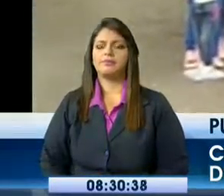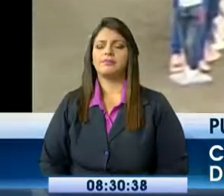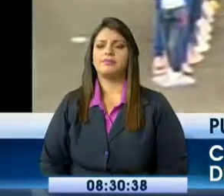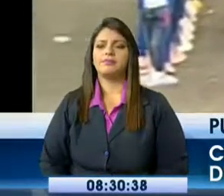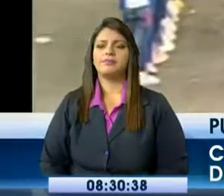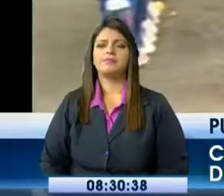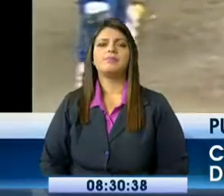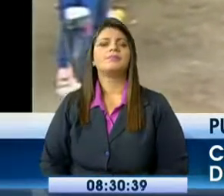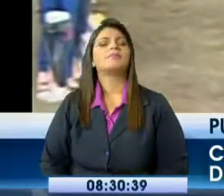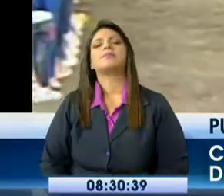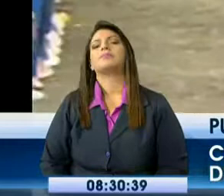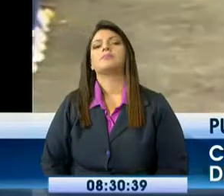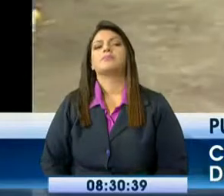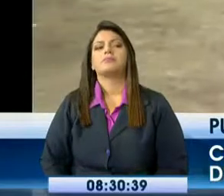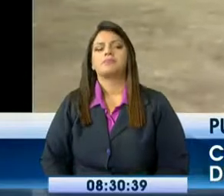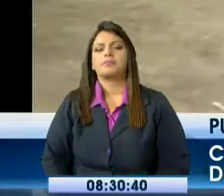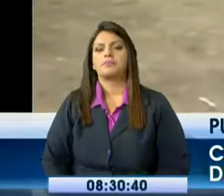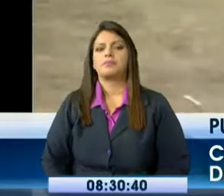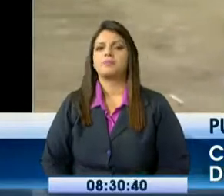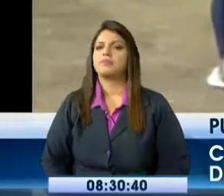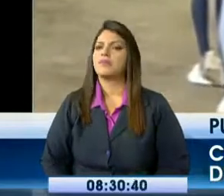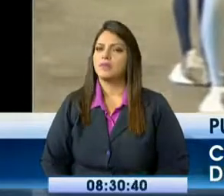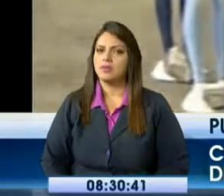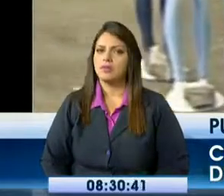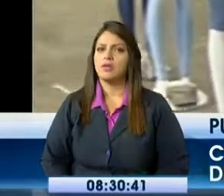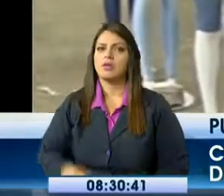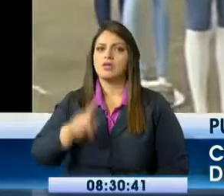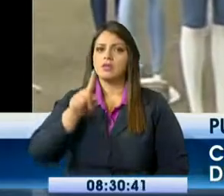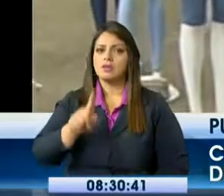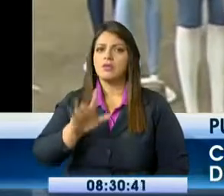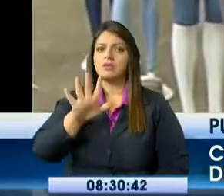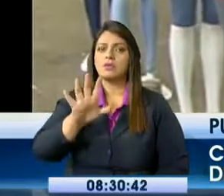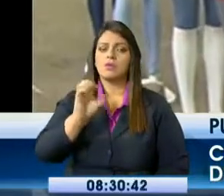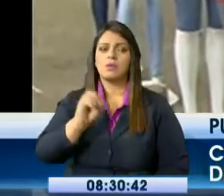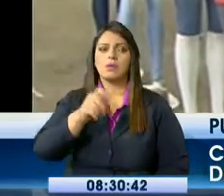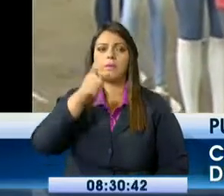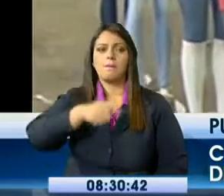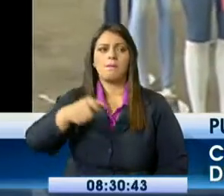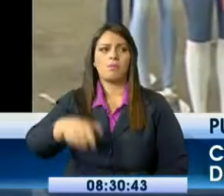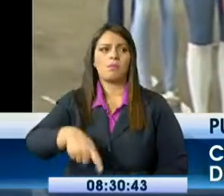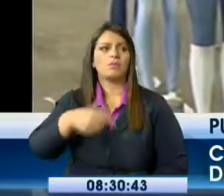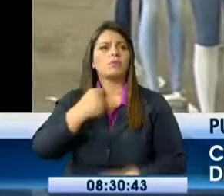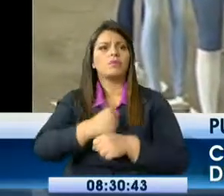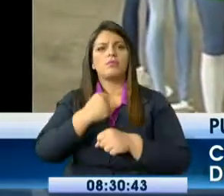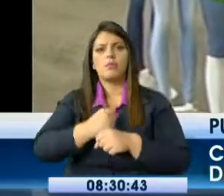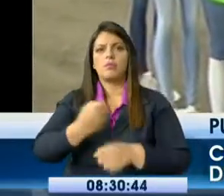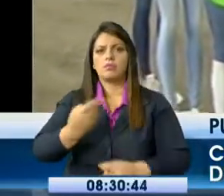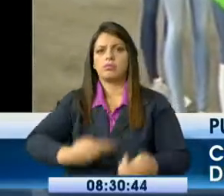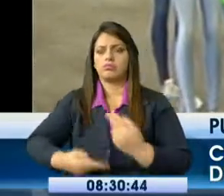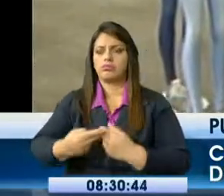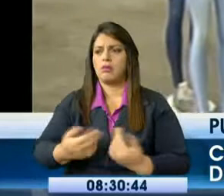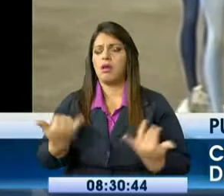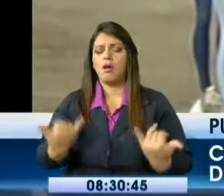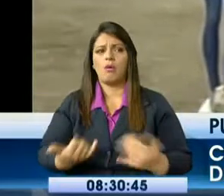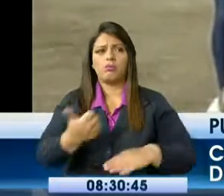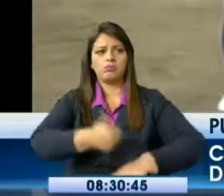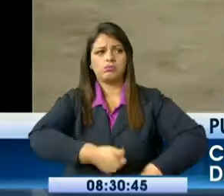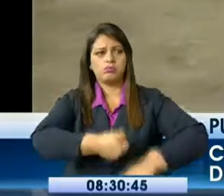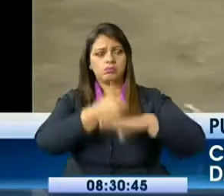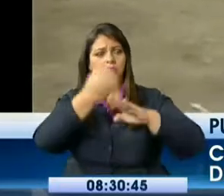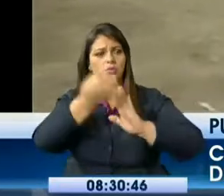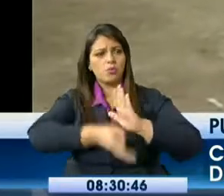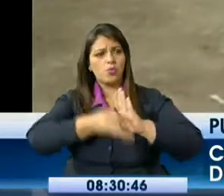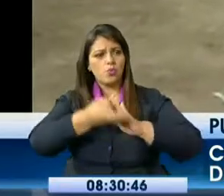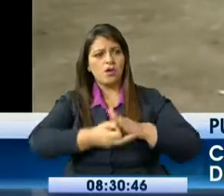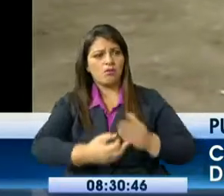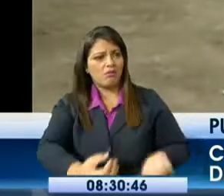están a continuación, que somos la totalidad de 150 personas. Ahora nos piden el desalojo, está bien, nosotros estamos